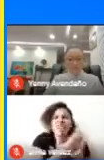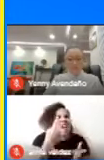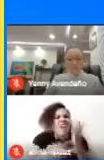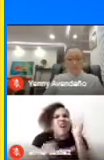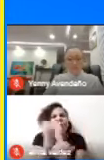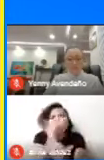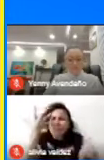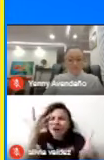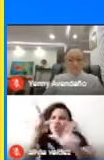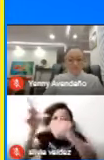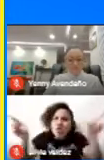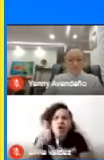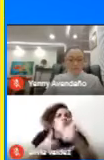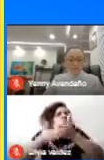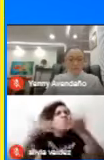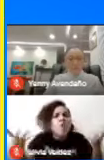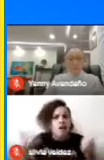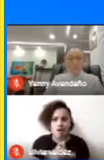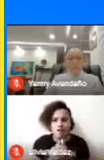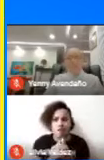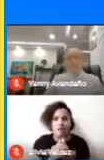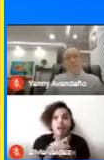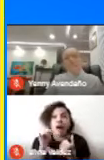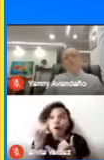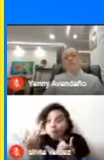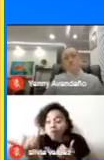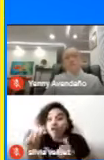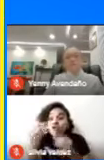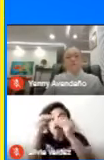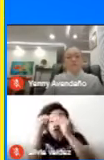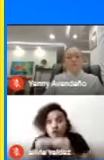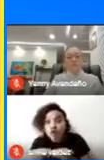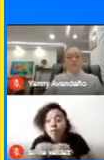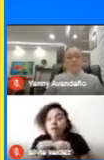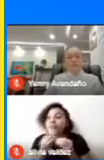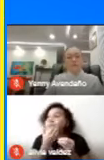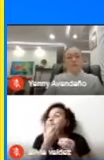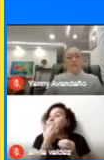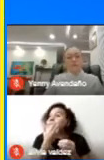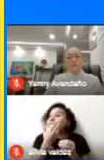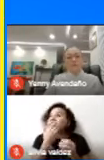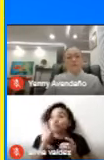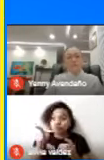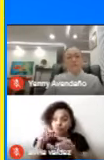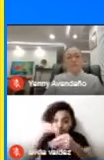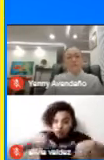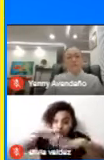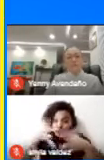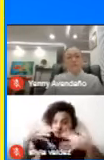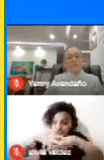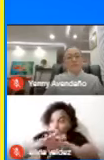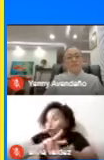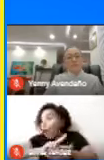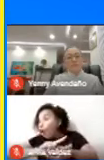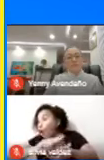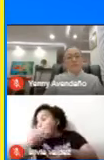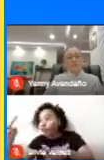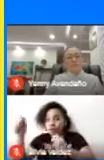atractivos hay? Hay formas en las cuales su territorio se integre a otros